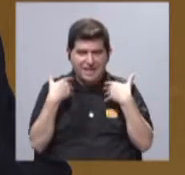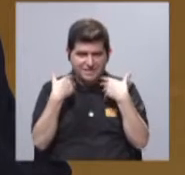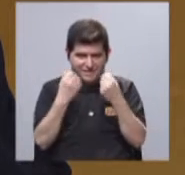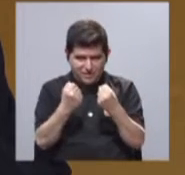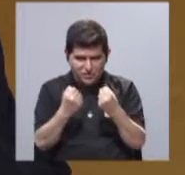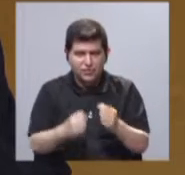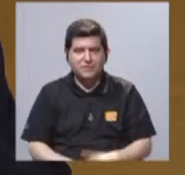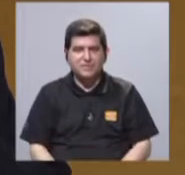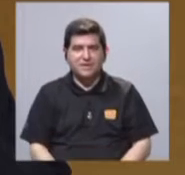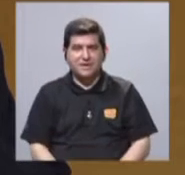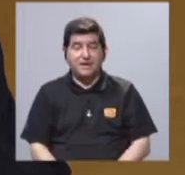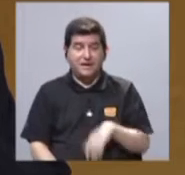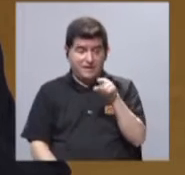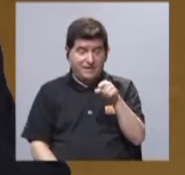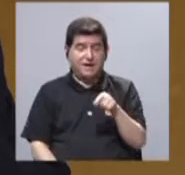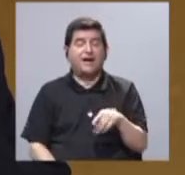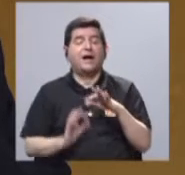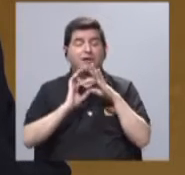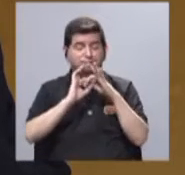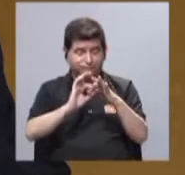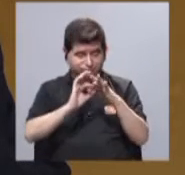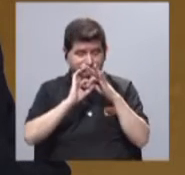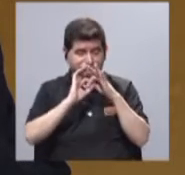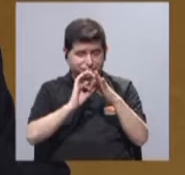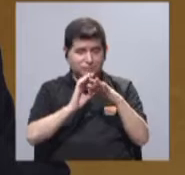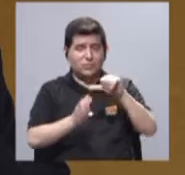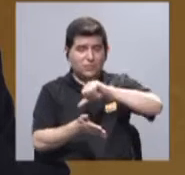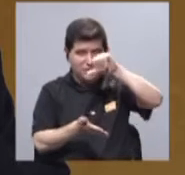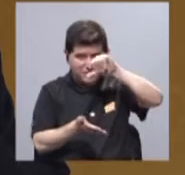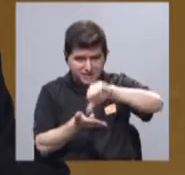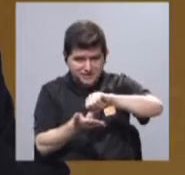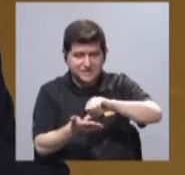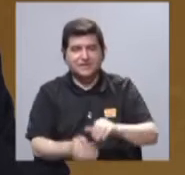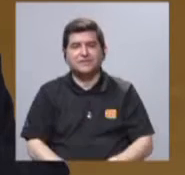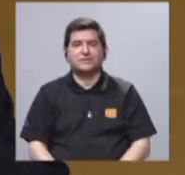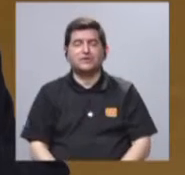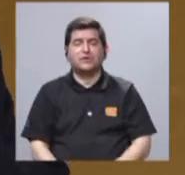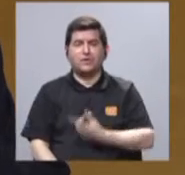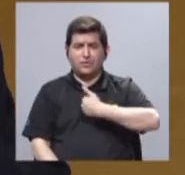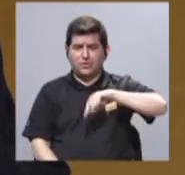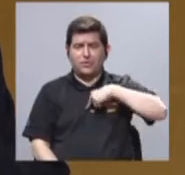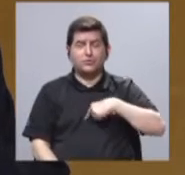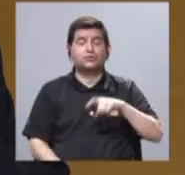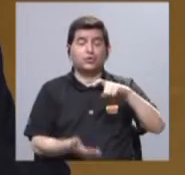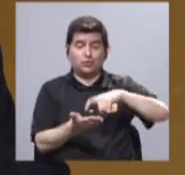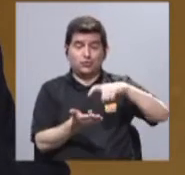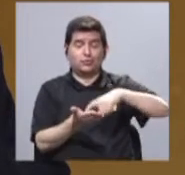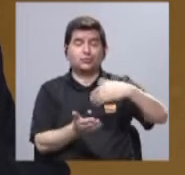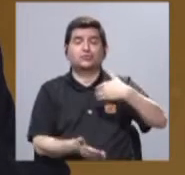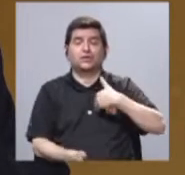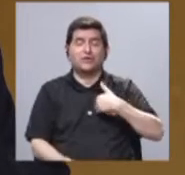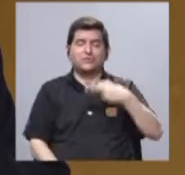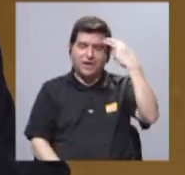y nuestra nuestras maestrías de economía de la salud estuvieron